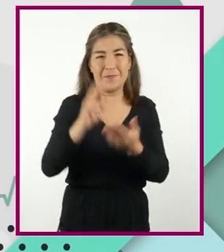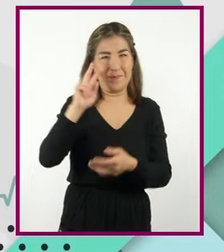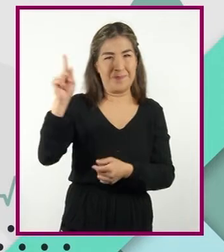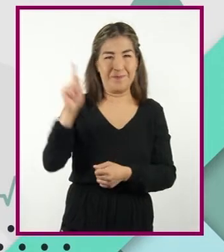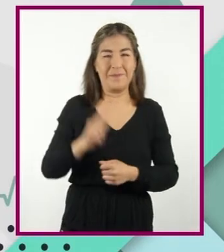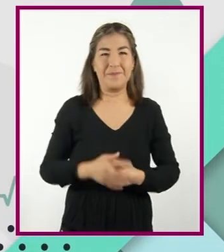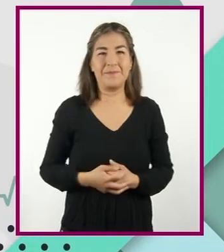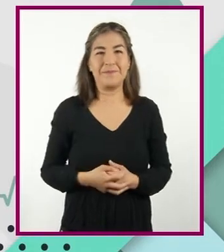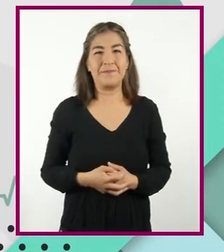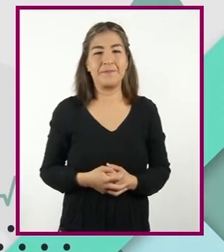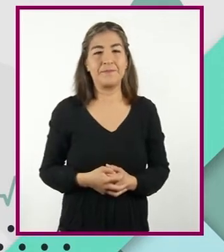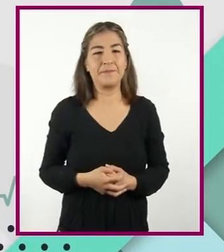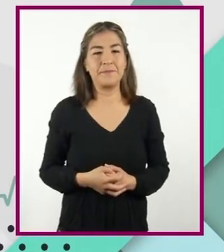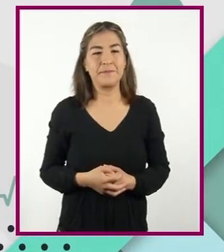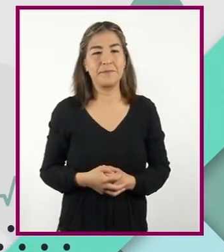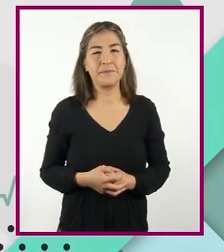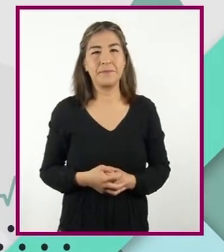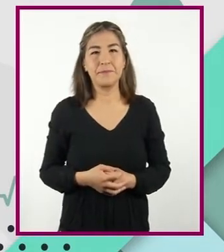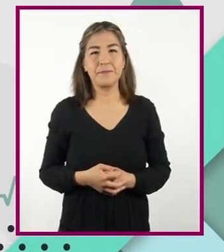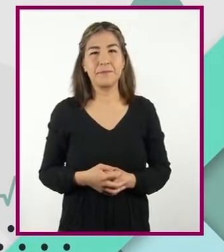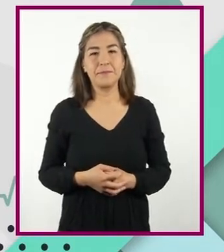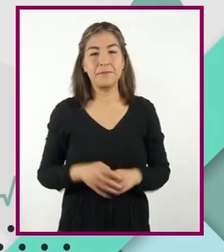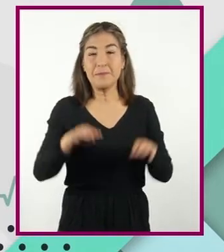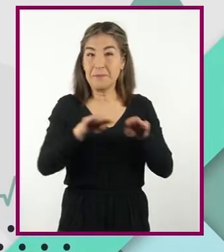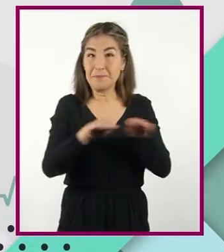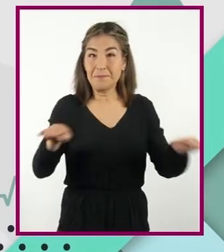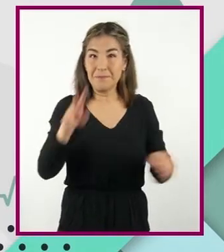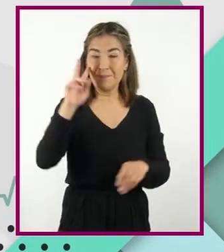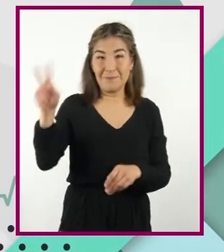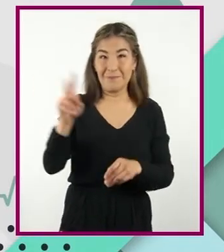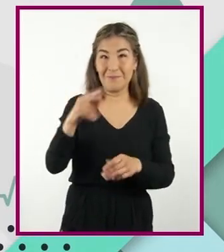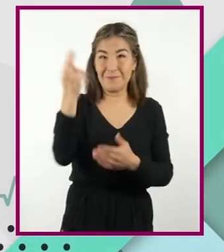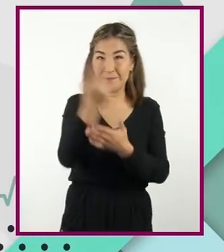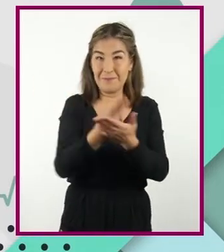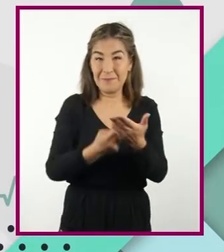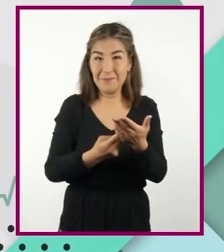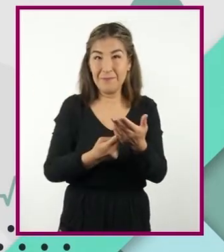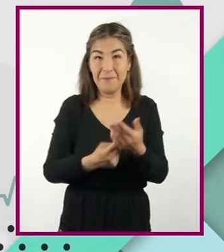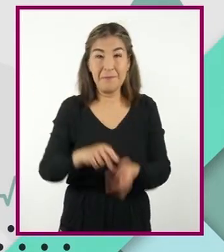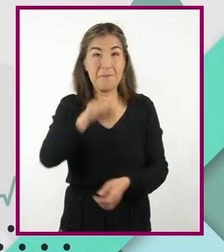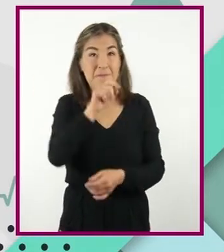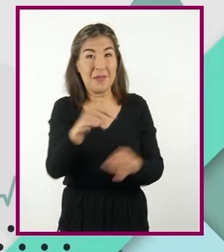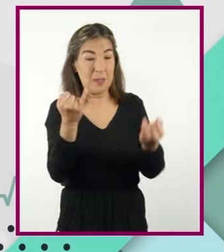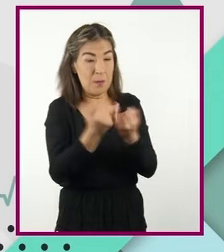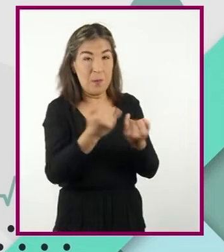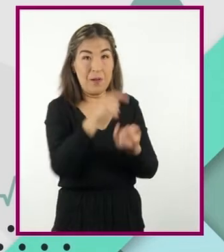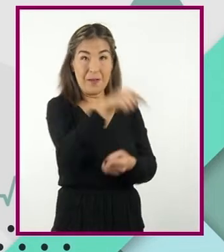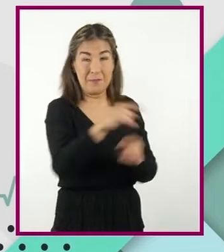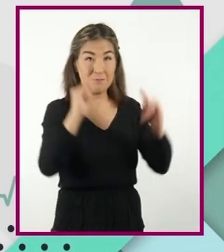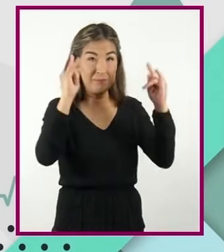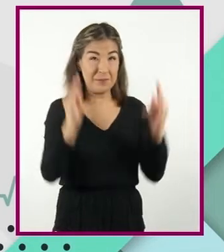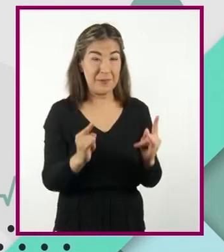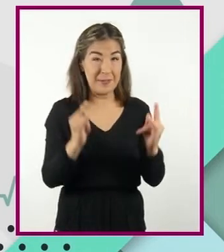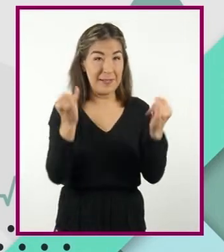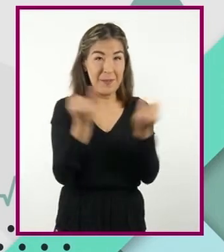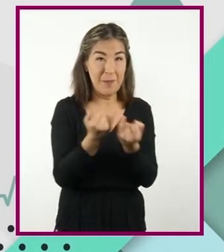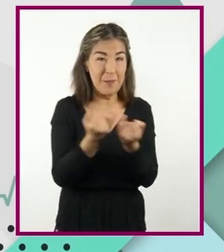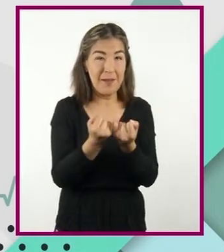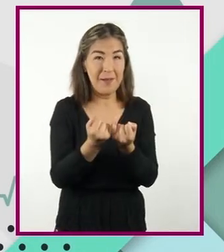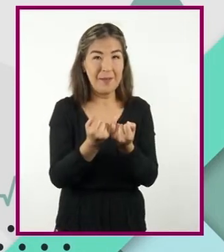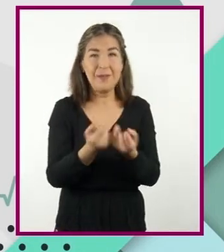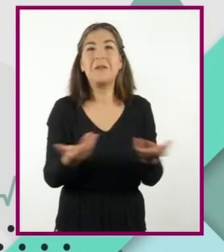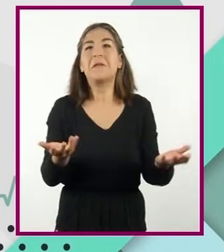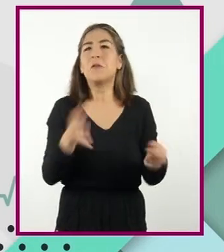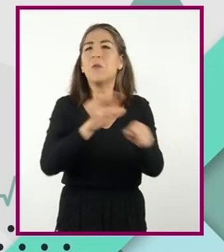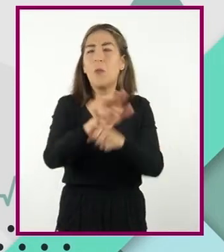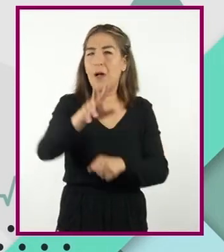básquetbol. ¿Las medidas del dibujo son proporcionales a las medidas reales de la cancha? ¿Cuáles son